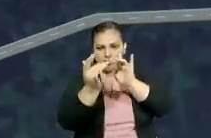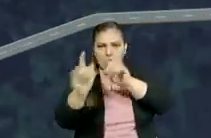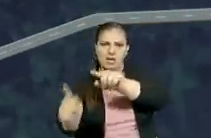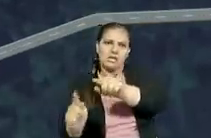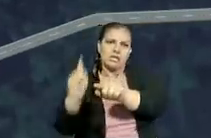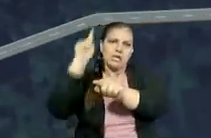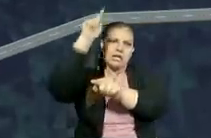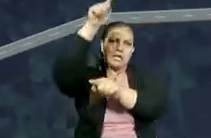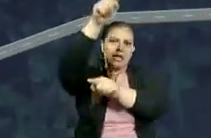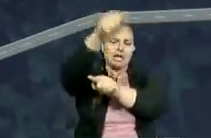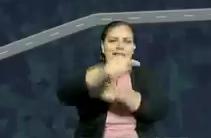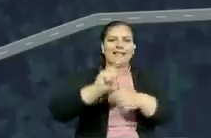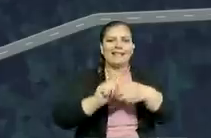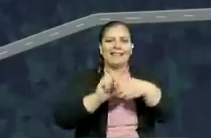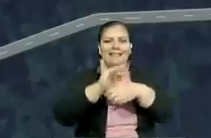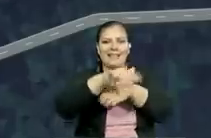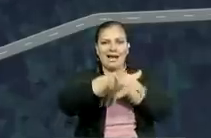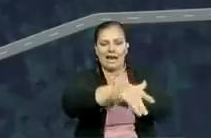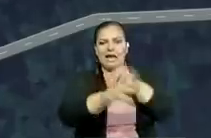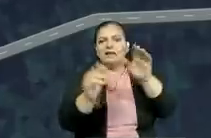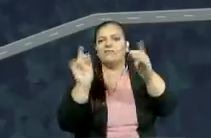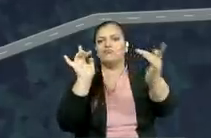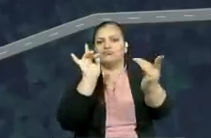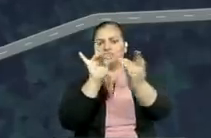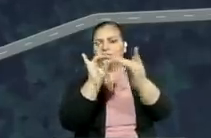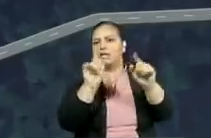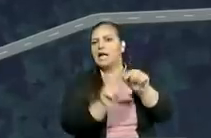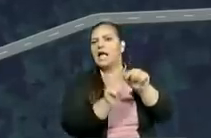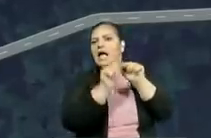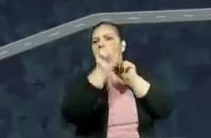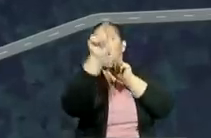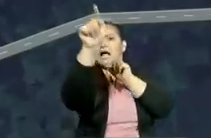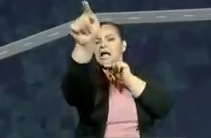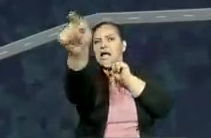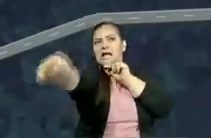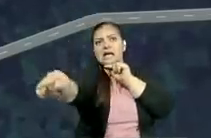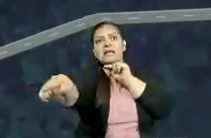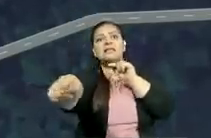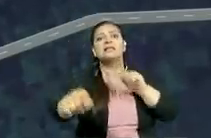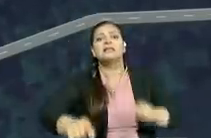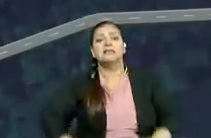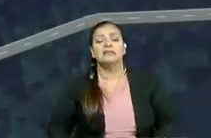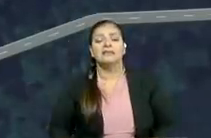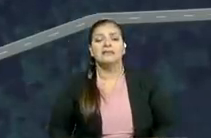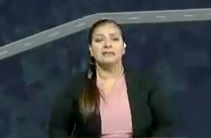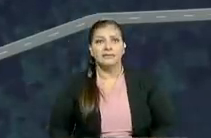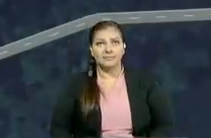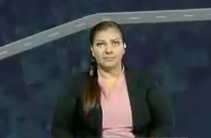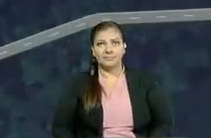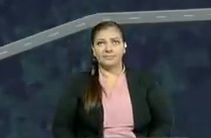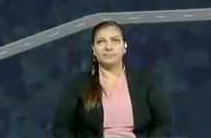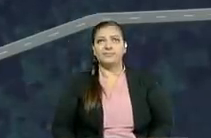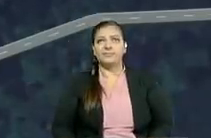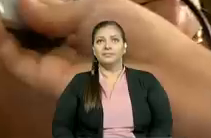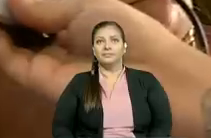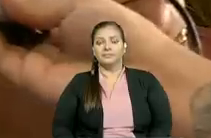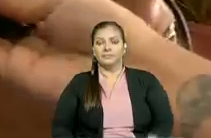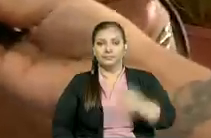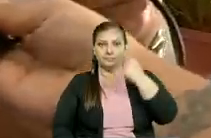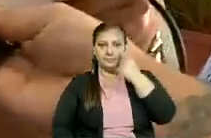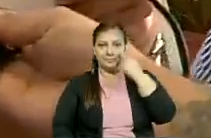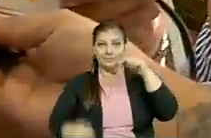con la vía Naranjal-Puerto Inca, y el tramo enlace conectará todo el proyecto con Durán en una extensión de